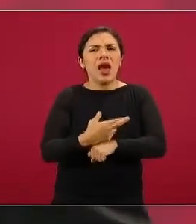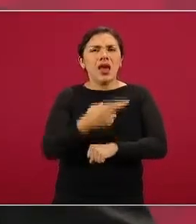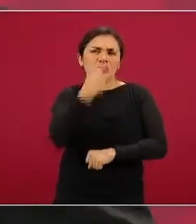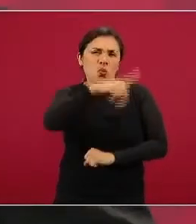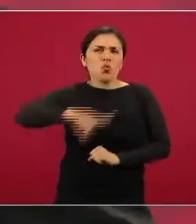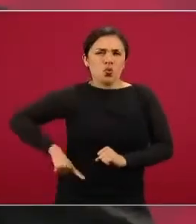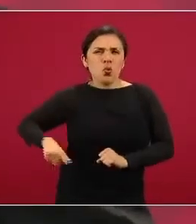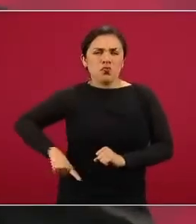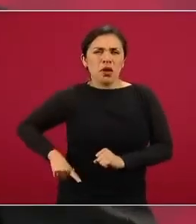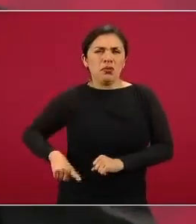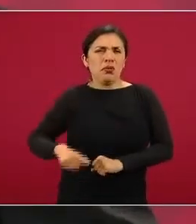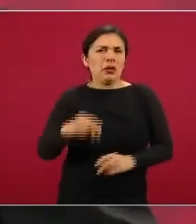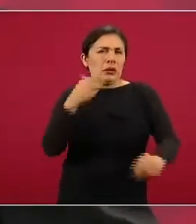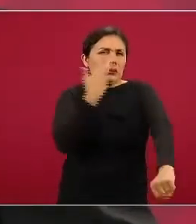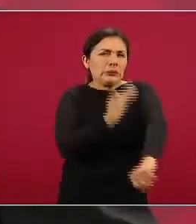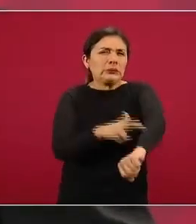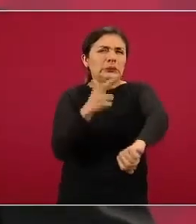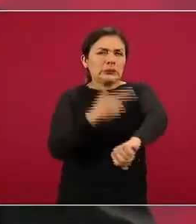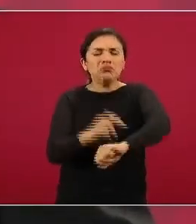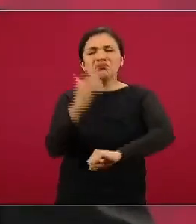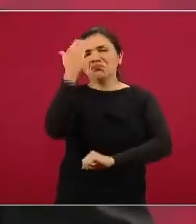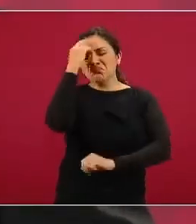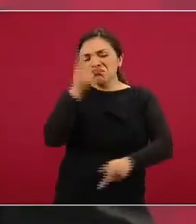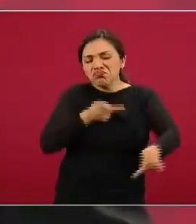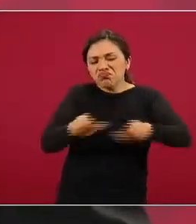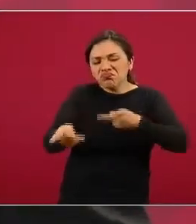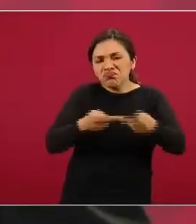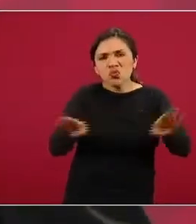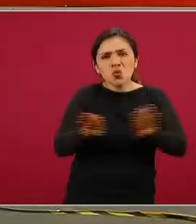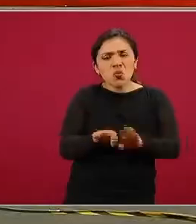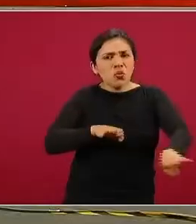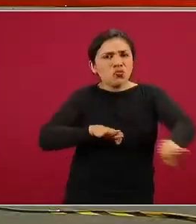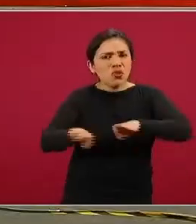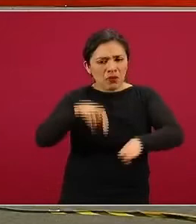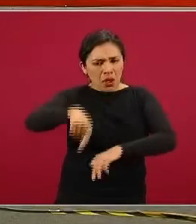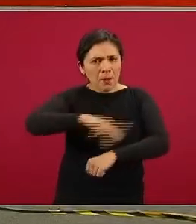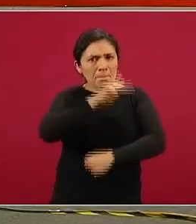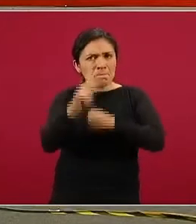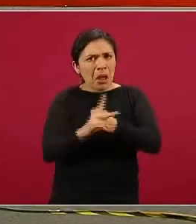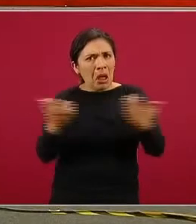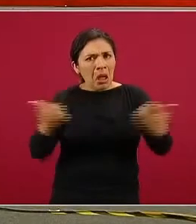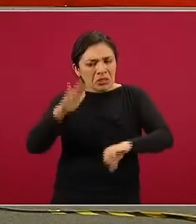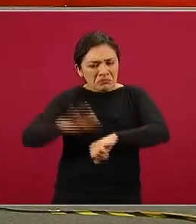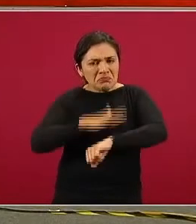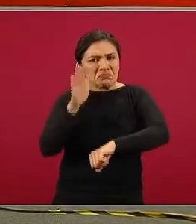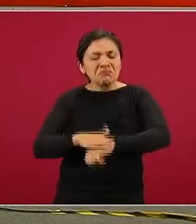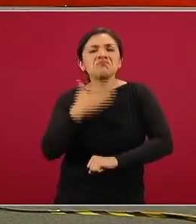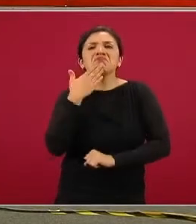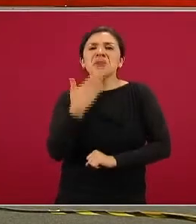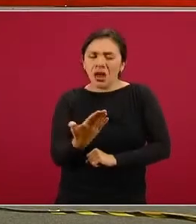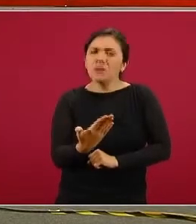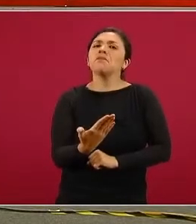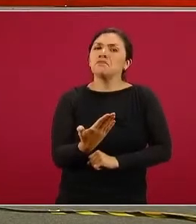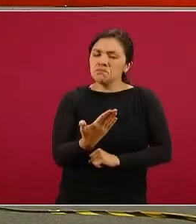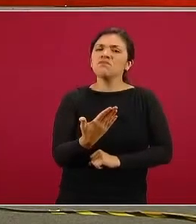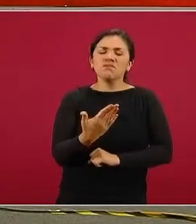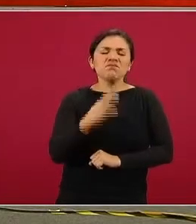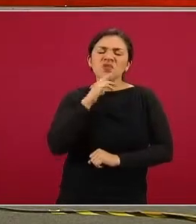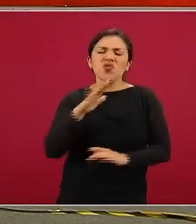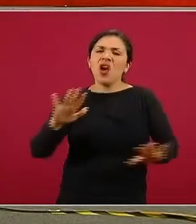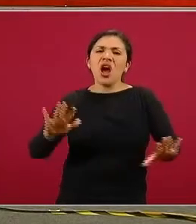Estado, ha reconocido la metodología y el trabajo que se ha hecho en nuestro país y decidió